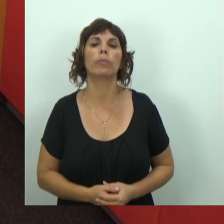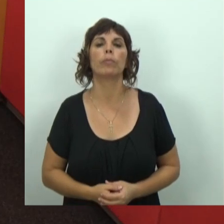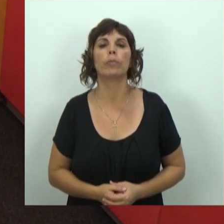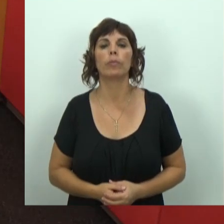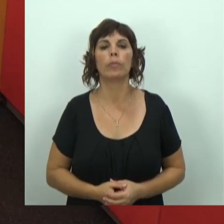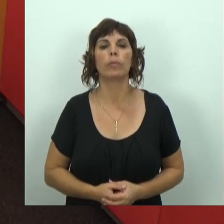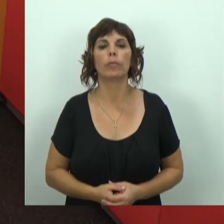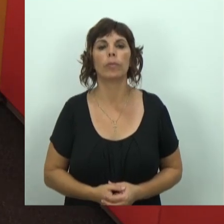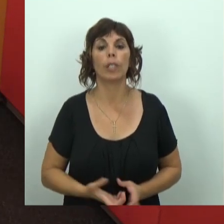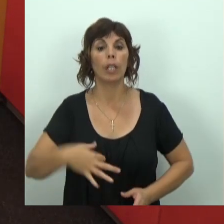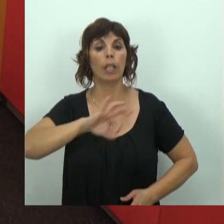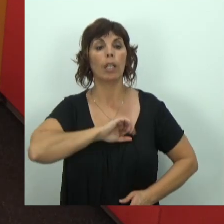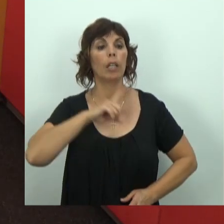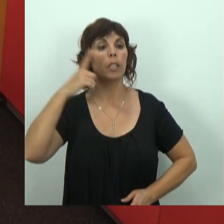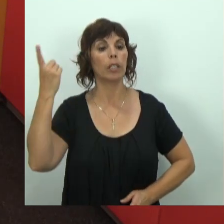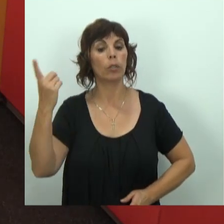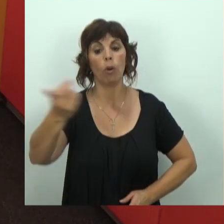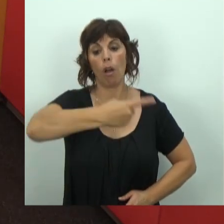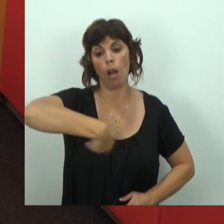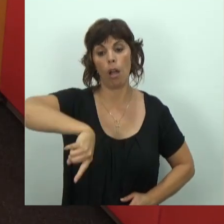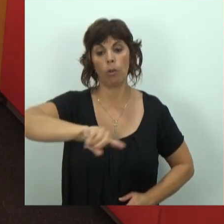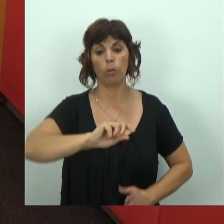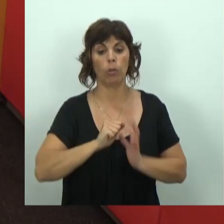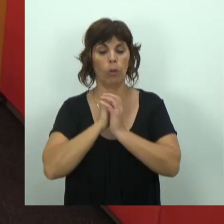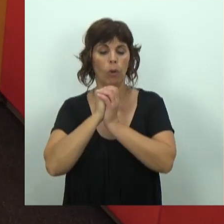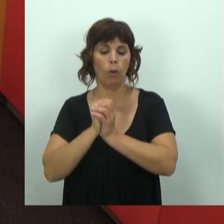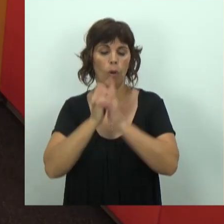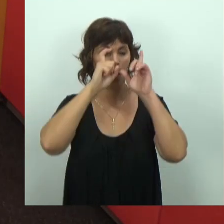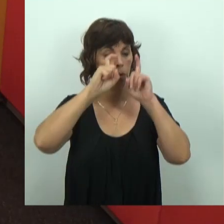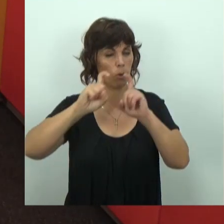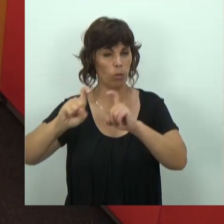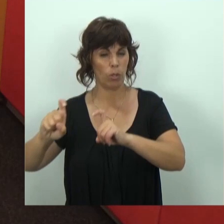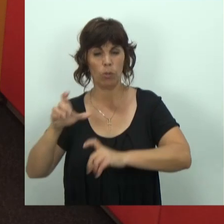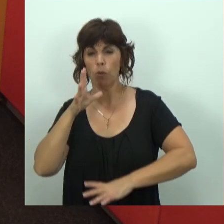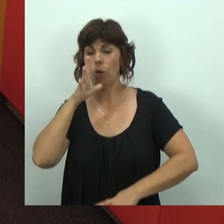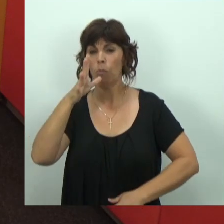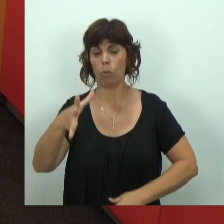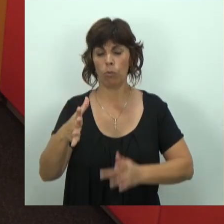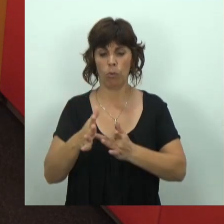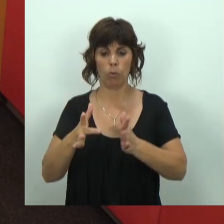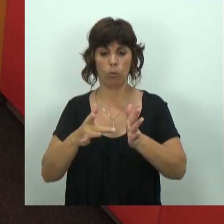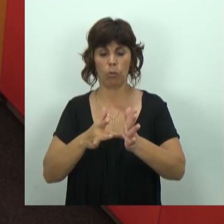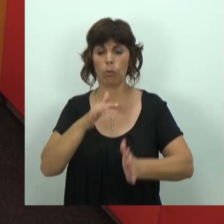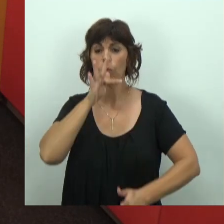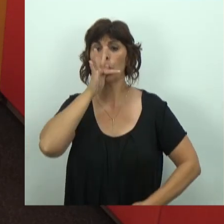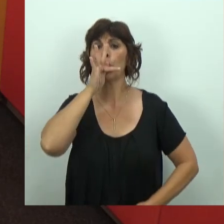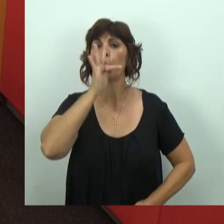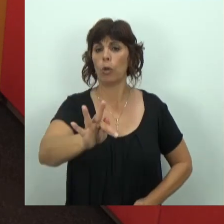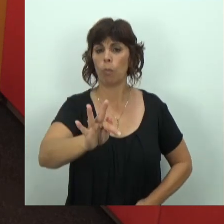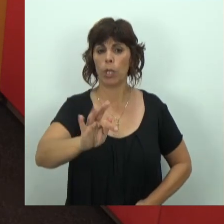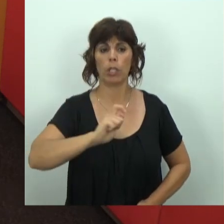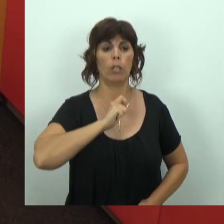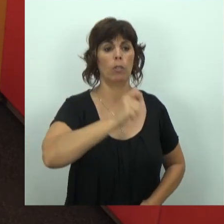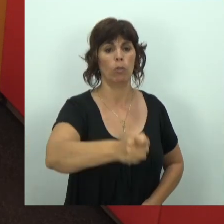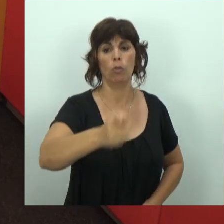Porque Él nos dio promesas. Él nos dio promesas que Dios el Padre iba